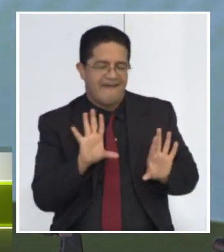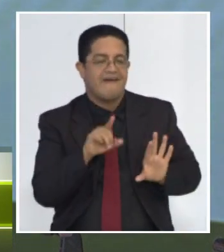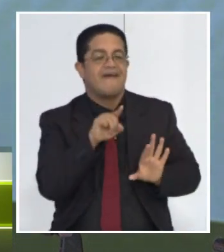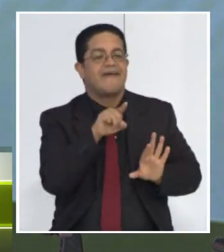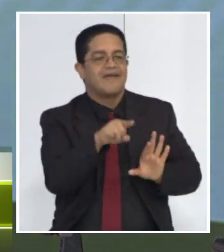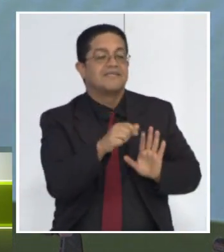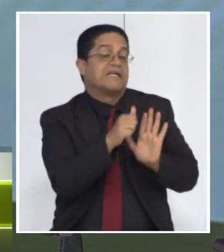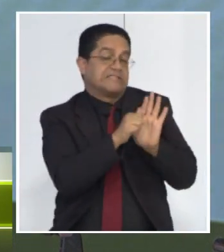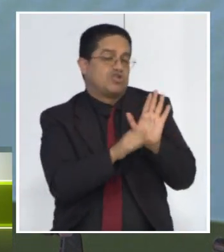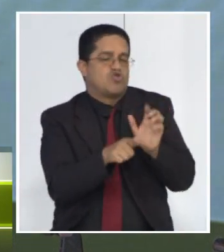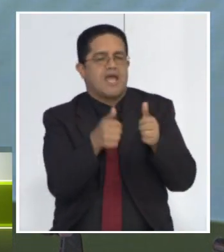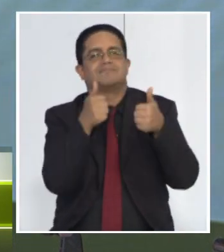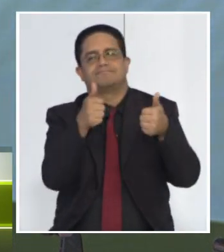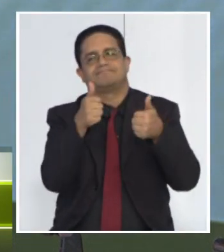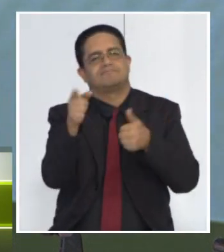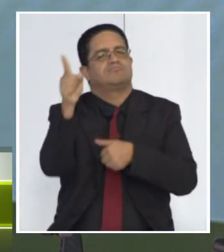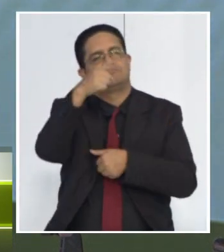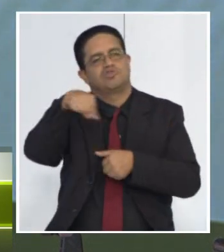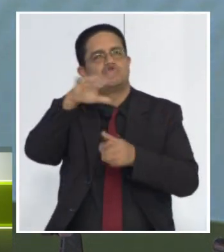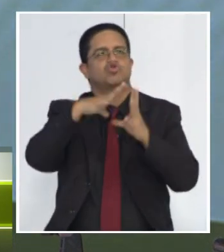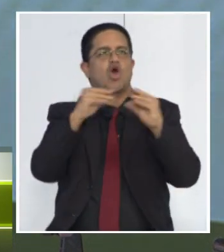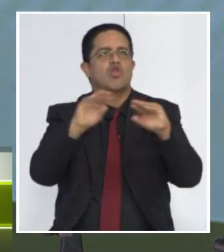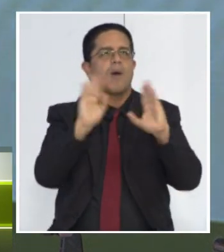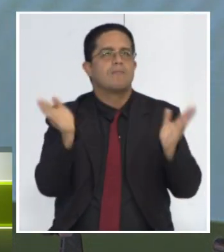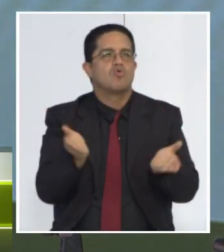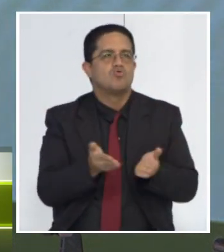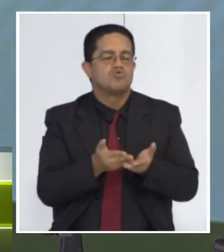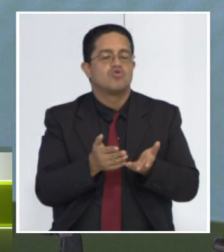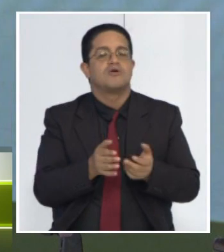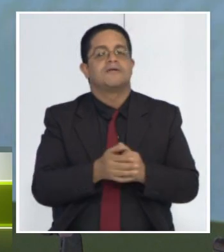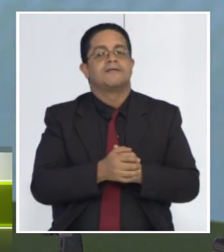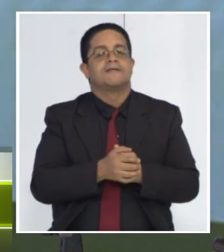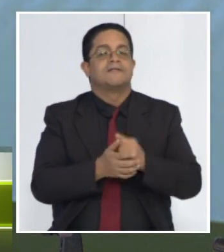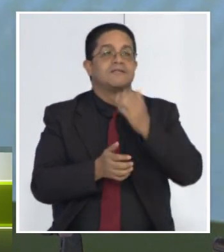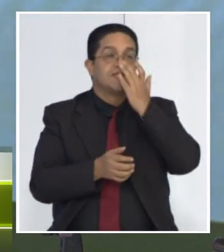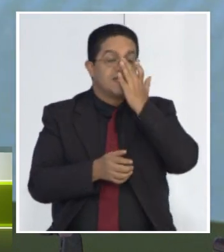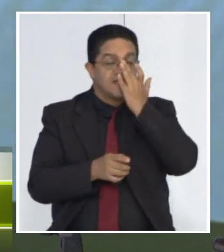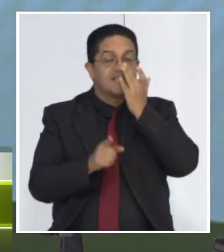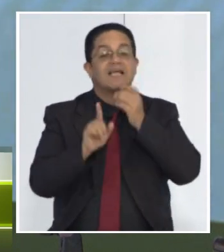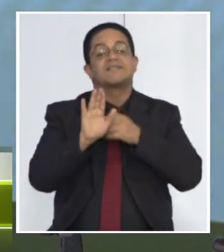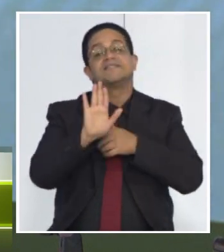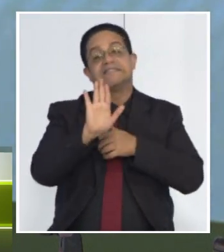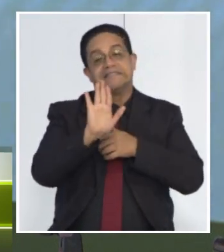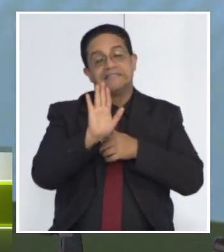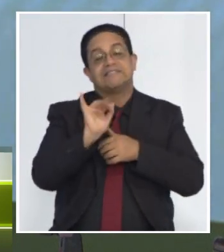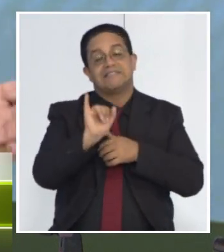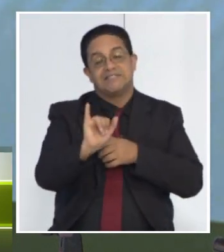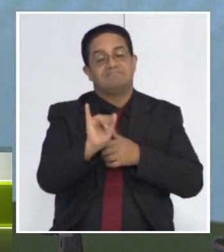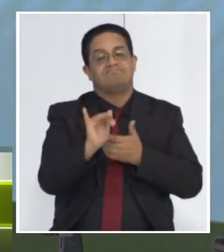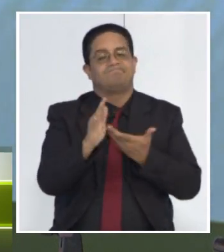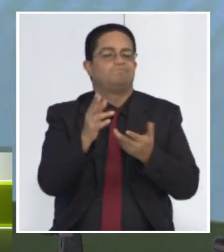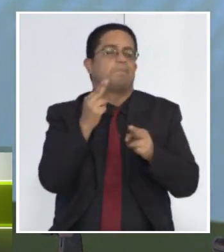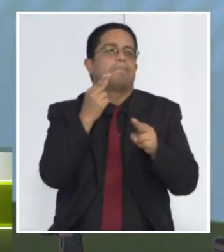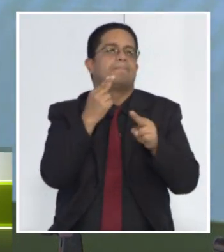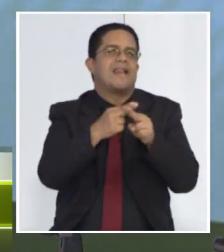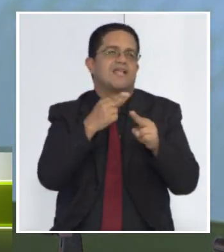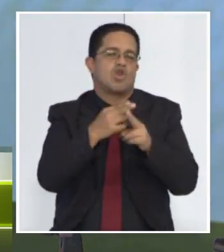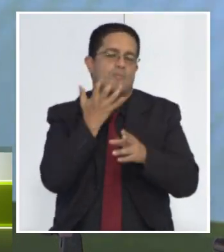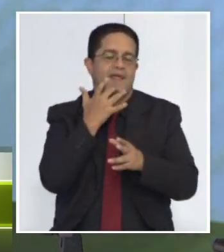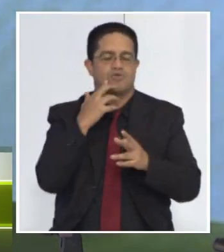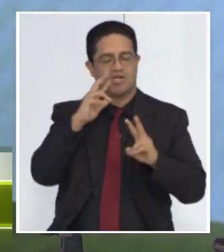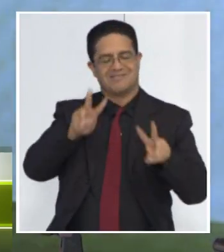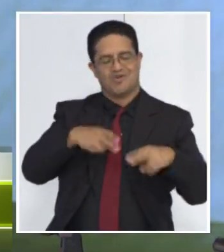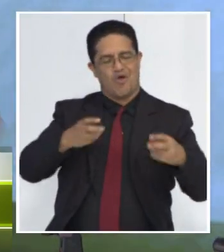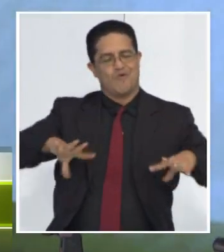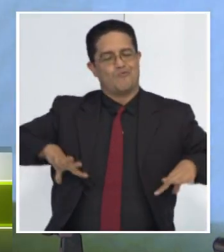cirugía exitosa en el mundo. Se han introducido numerosos factores para disminuir los riesgos. Un riesgo, por ejemplo, cuando tú te pones una prótesis de cadera es